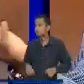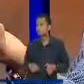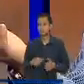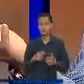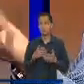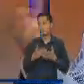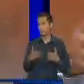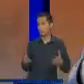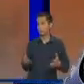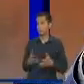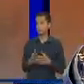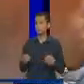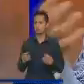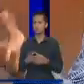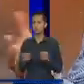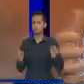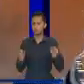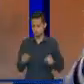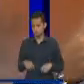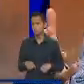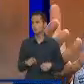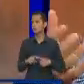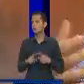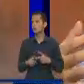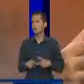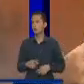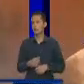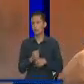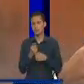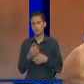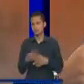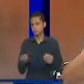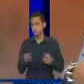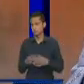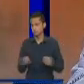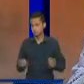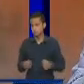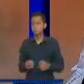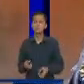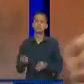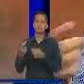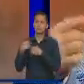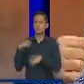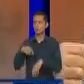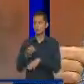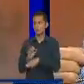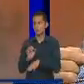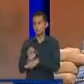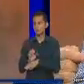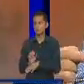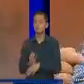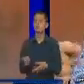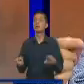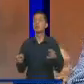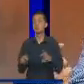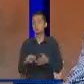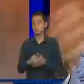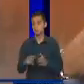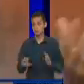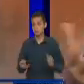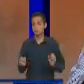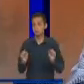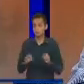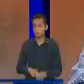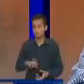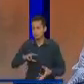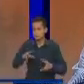la producción, podrían solucionar el hambre, etcétera, ¿no? Entonces, eso ha sido una responsabilidad del país, incluso tecnológicamente hablando, porque tenemos que